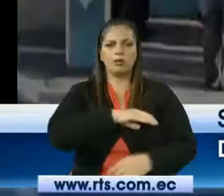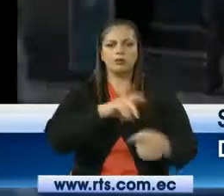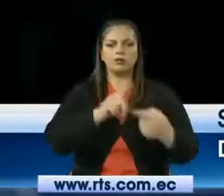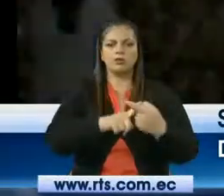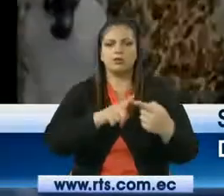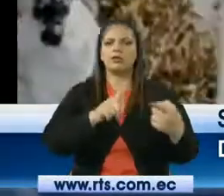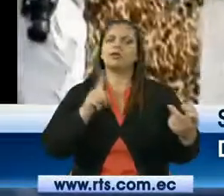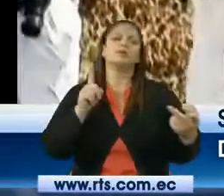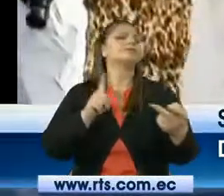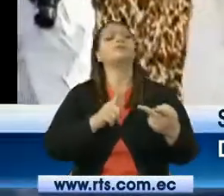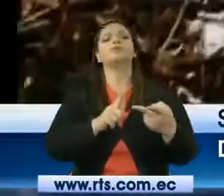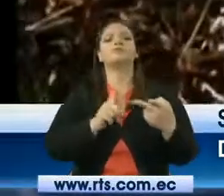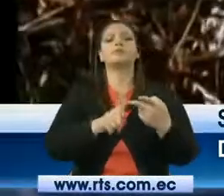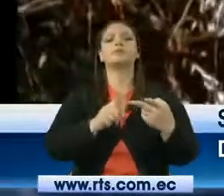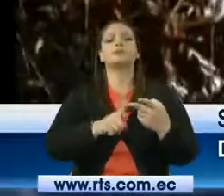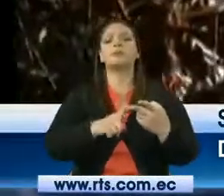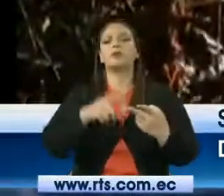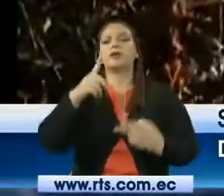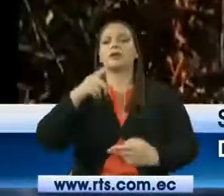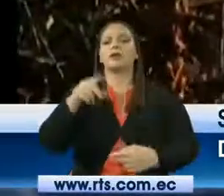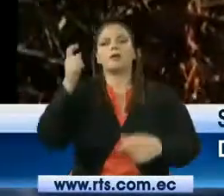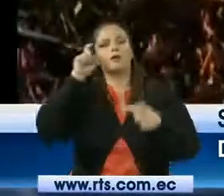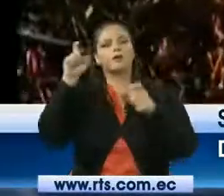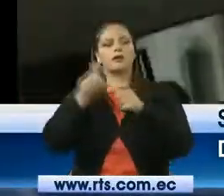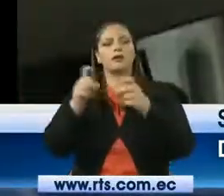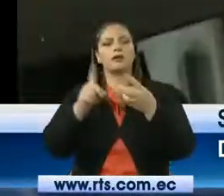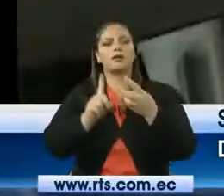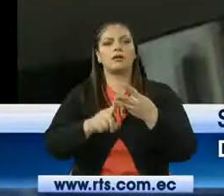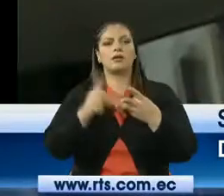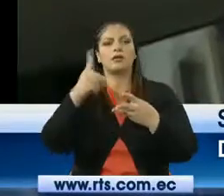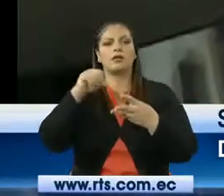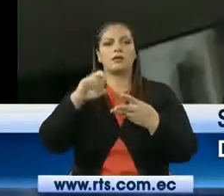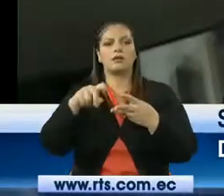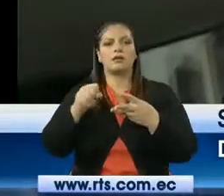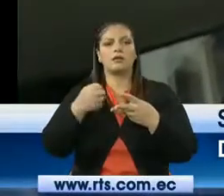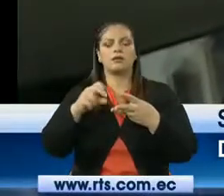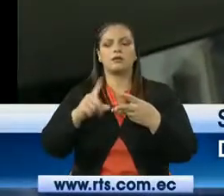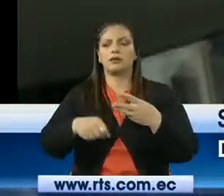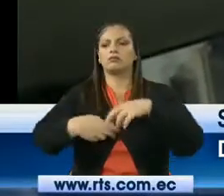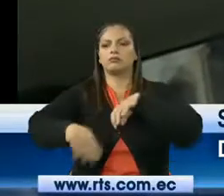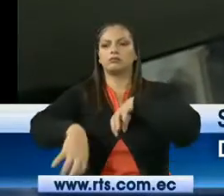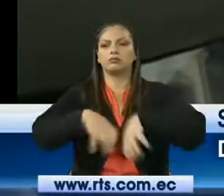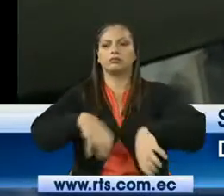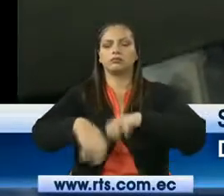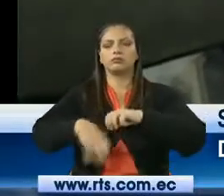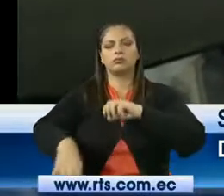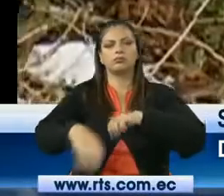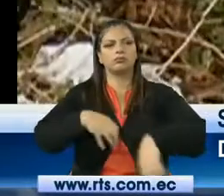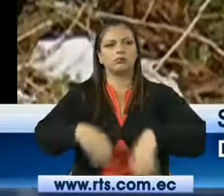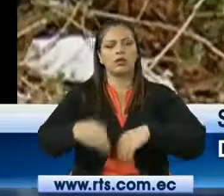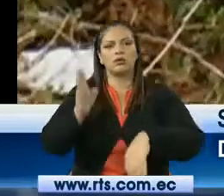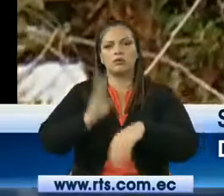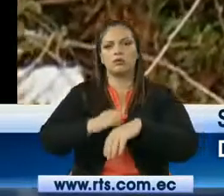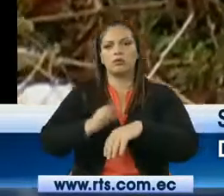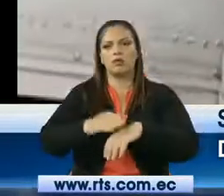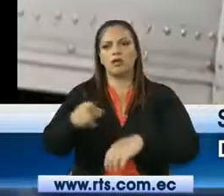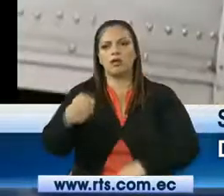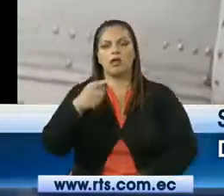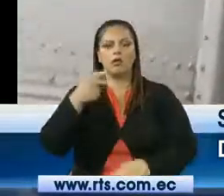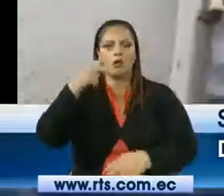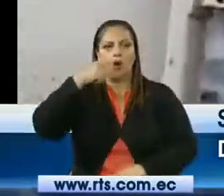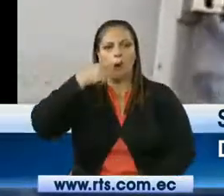DINASER. Todo en torno a seguir con las diligencias respecto al caso del teniente Wilmer Goyes, el cual fue